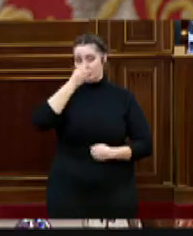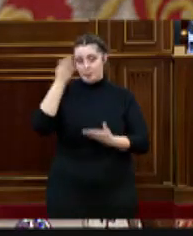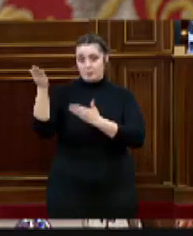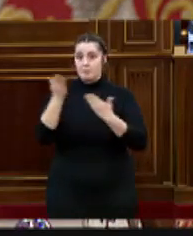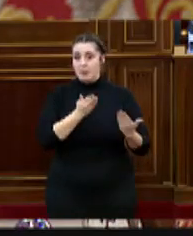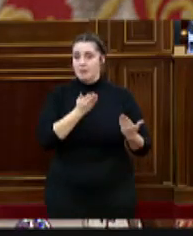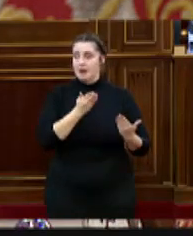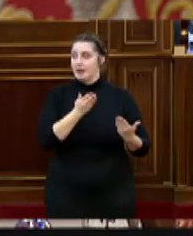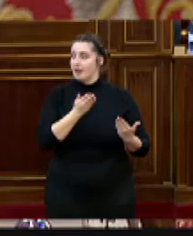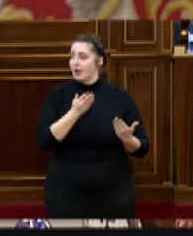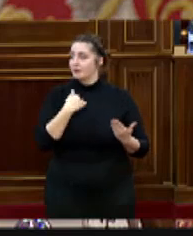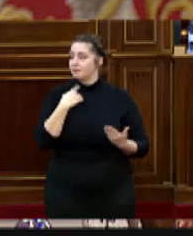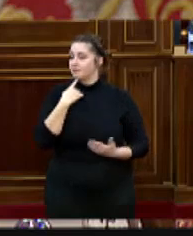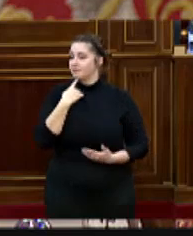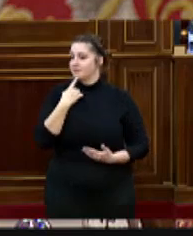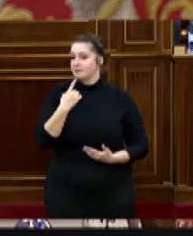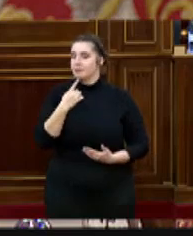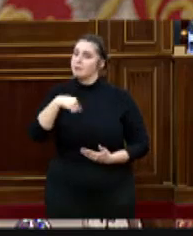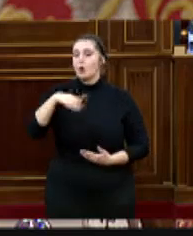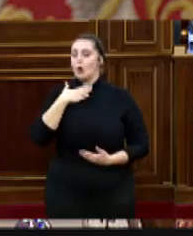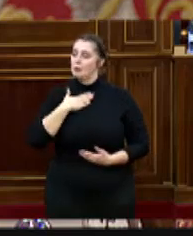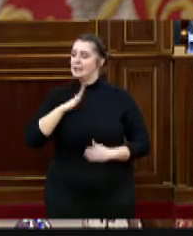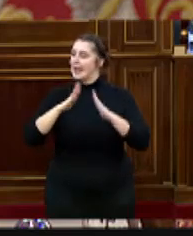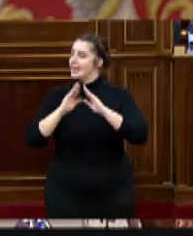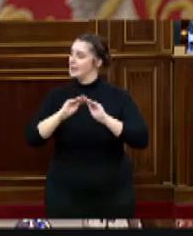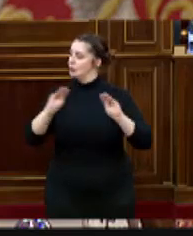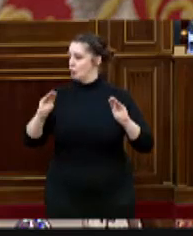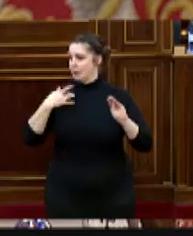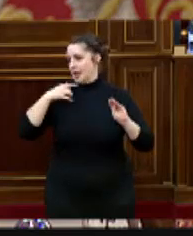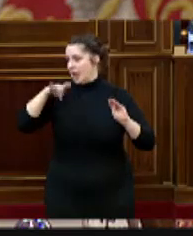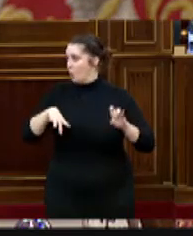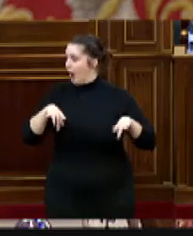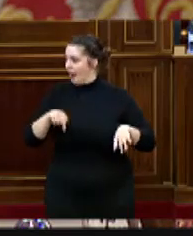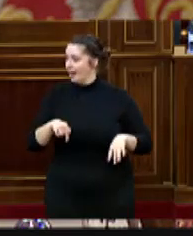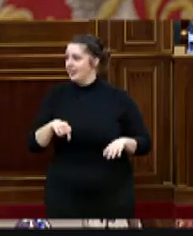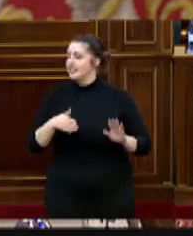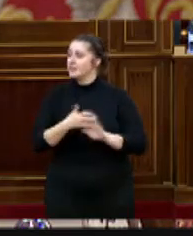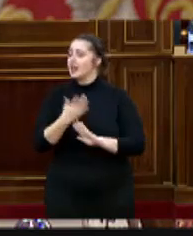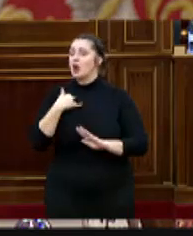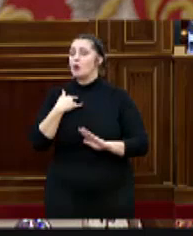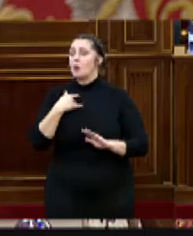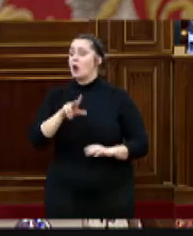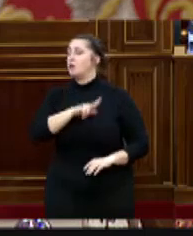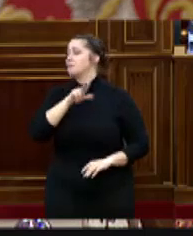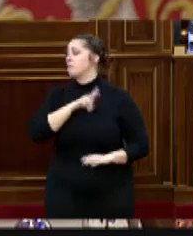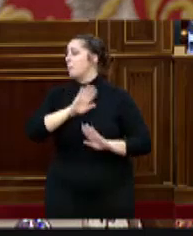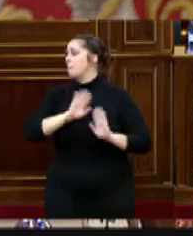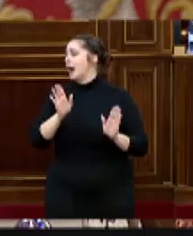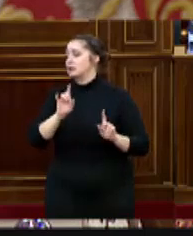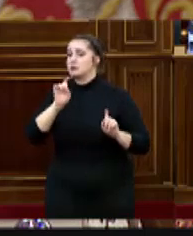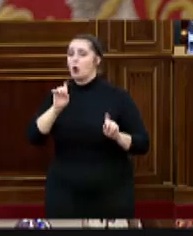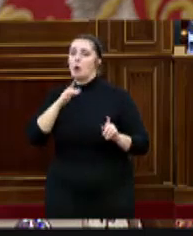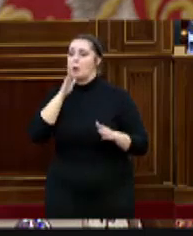que están ustedes en su casa y no era solo un formalismo o un gesto